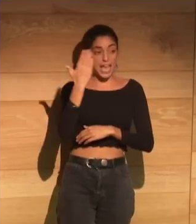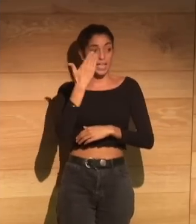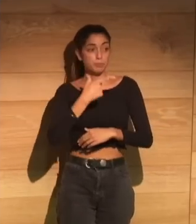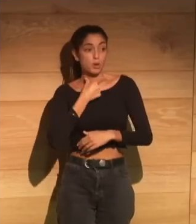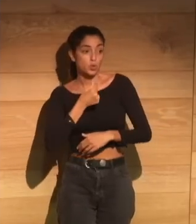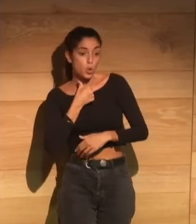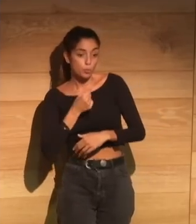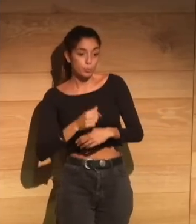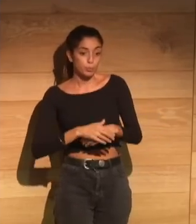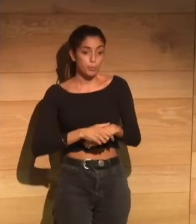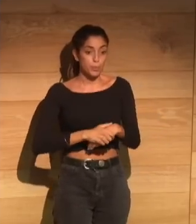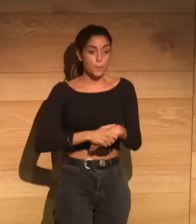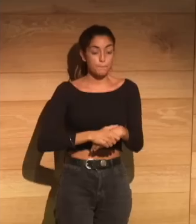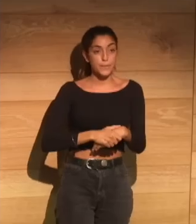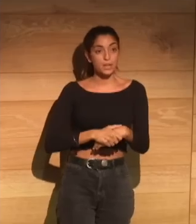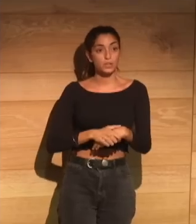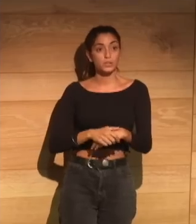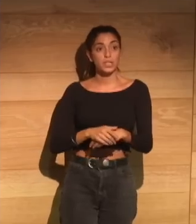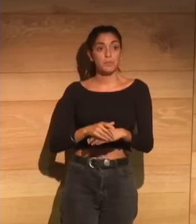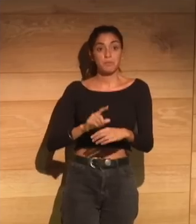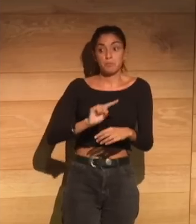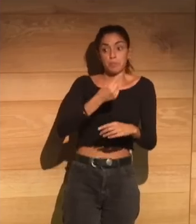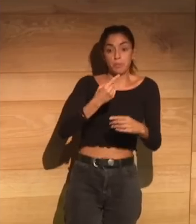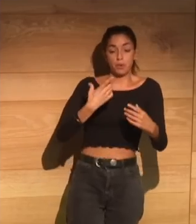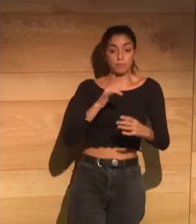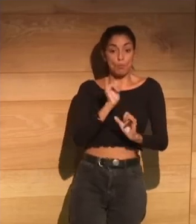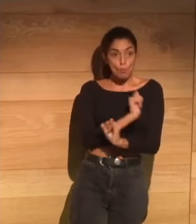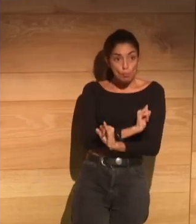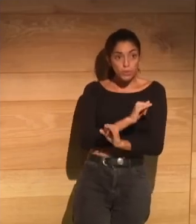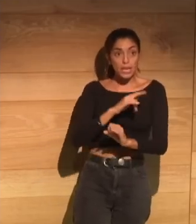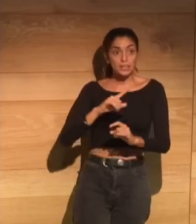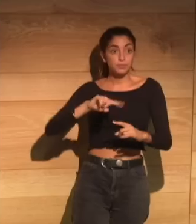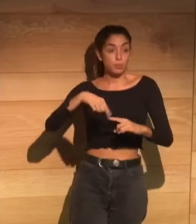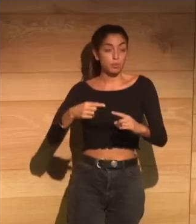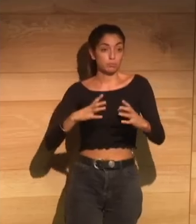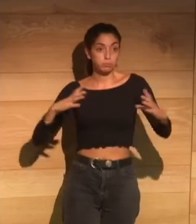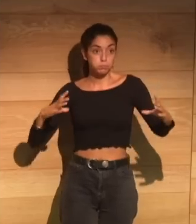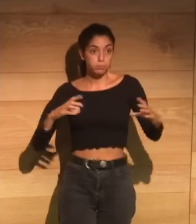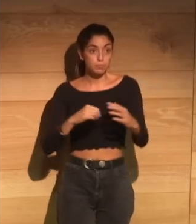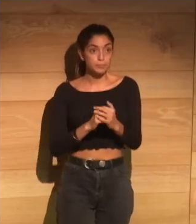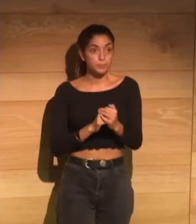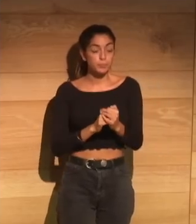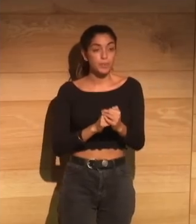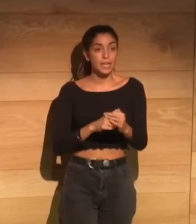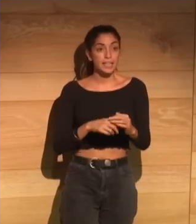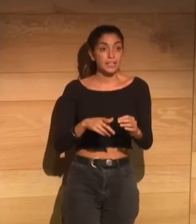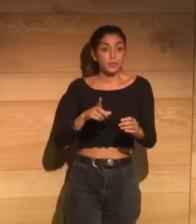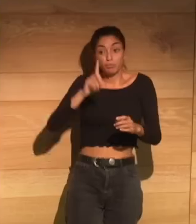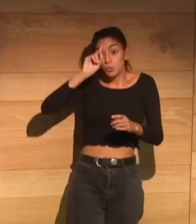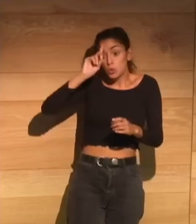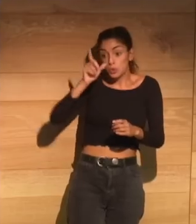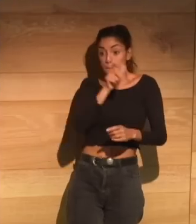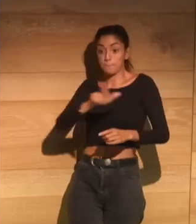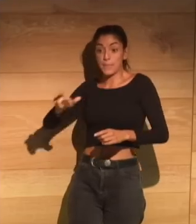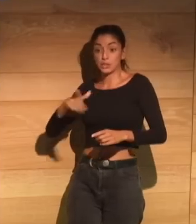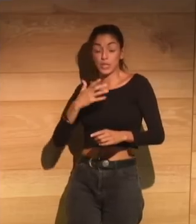claro. Que te ves gordo, que te ves flaquísimo. Te ves de repente con las piernas muy cortas. Eso es gracioso. Mira, soy Juan. No conozco a nadie que no se ría, que no se parta el